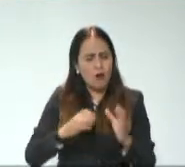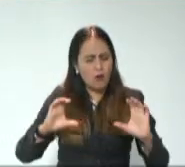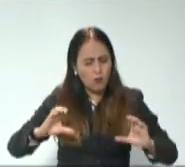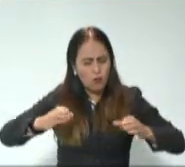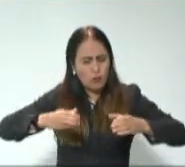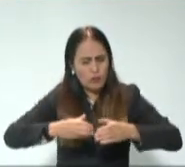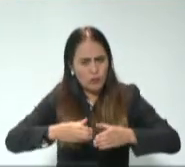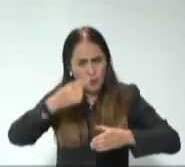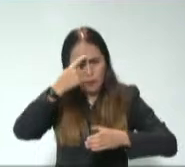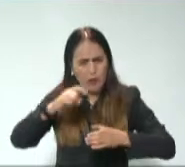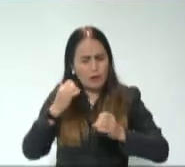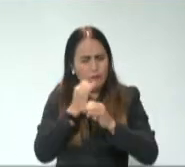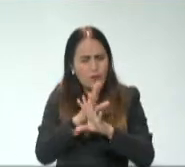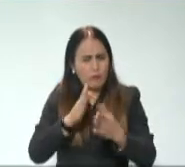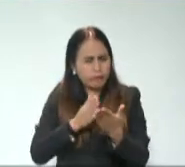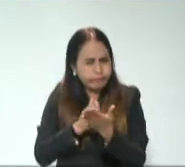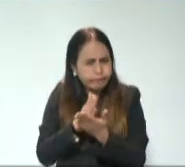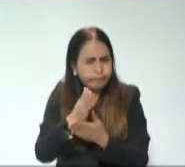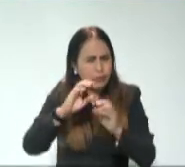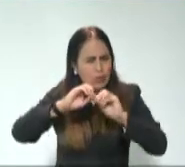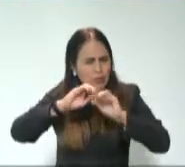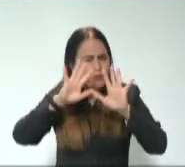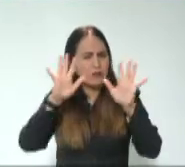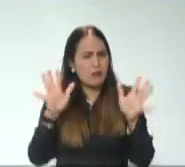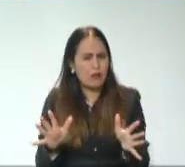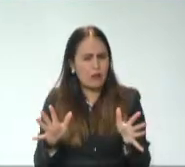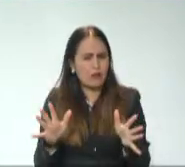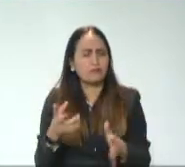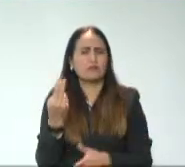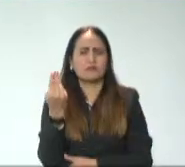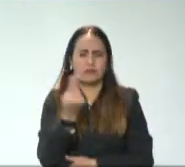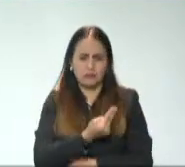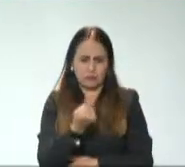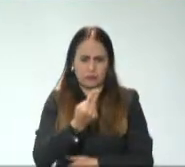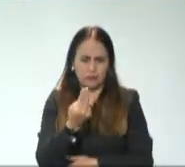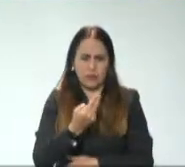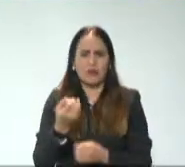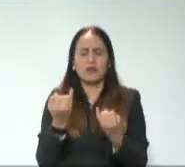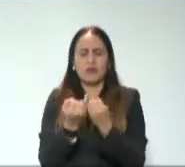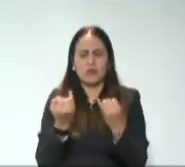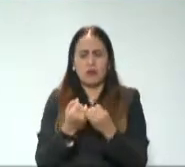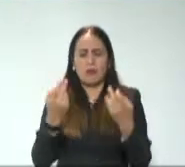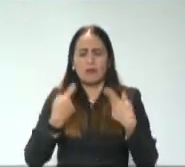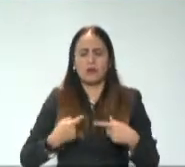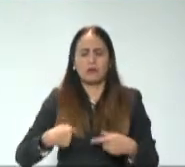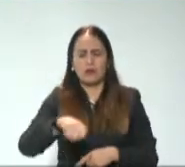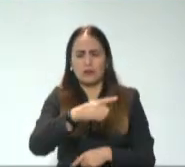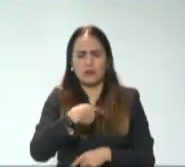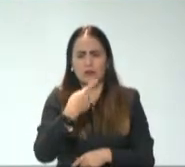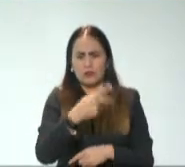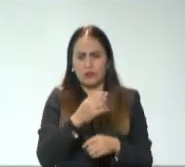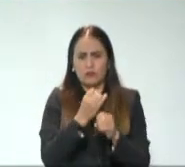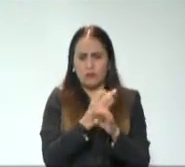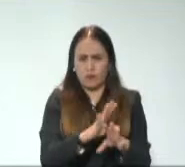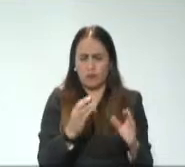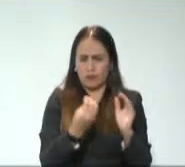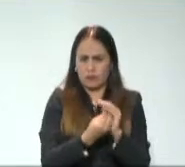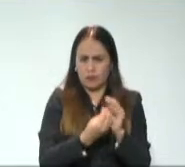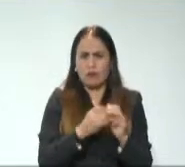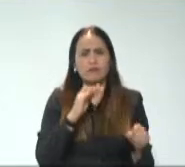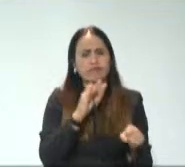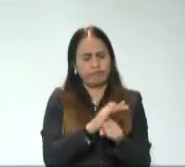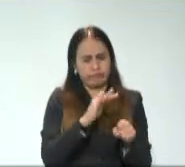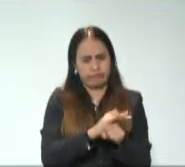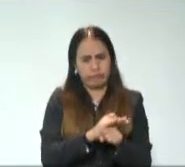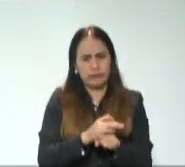transparencia acceso a la información pública gubernamental y protección de datos personales el cual es el órgano